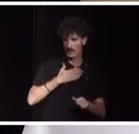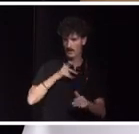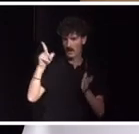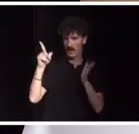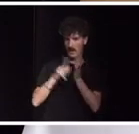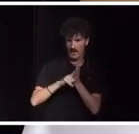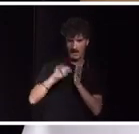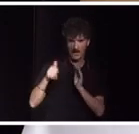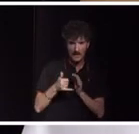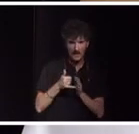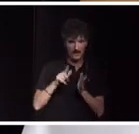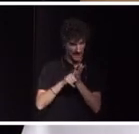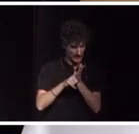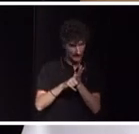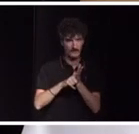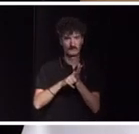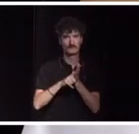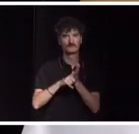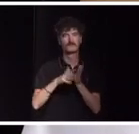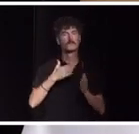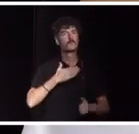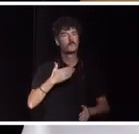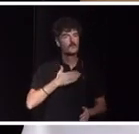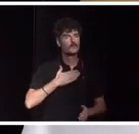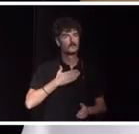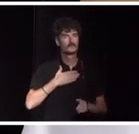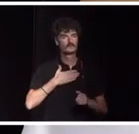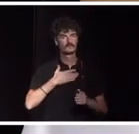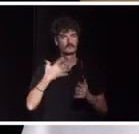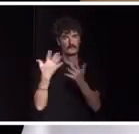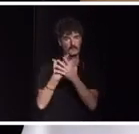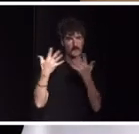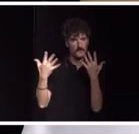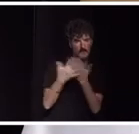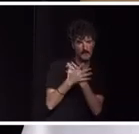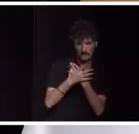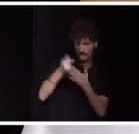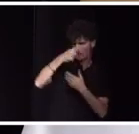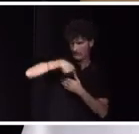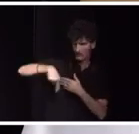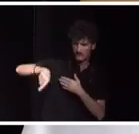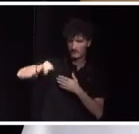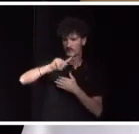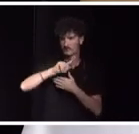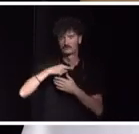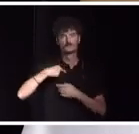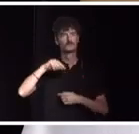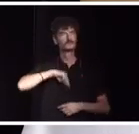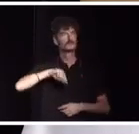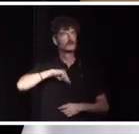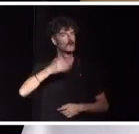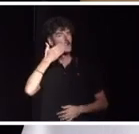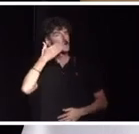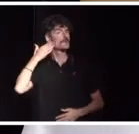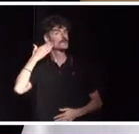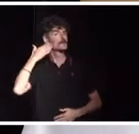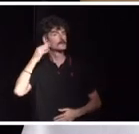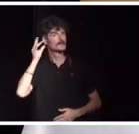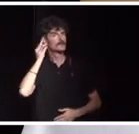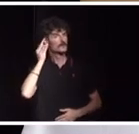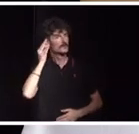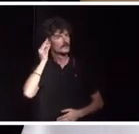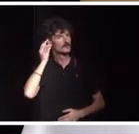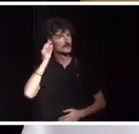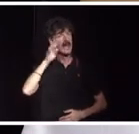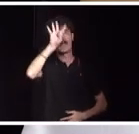un carácter propio y que ha conformado un mestizaje del cual nos sentimos bastante orgullosas. Cataluña